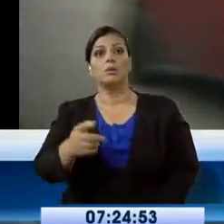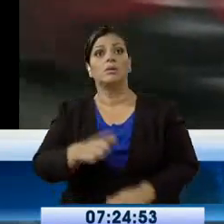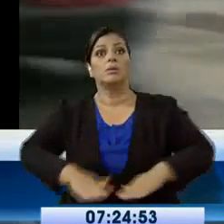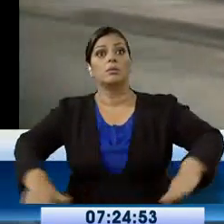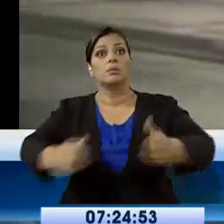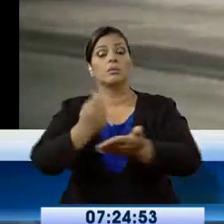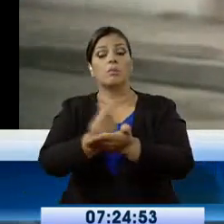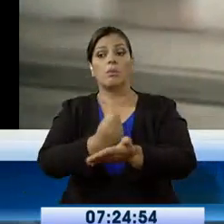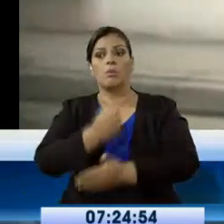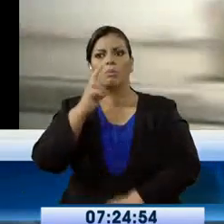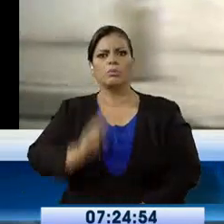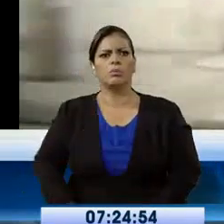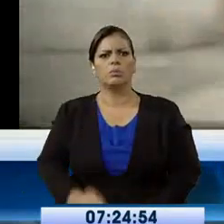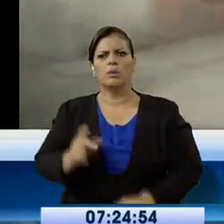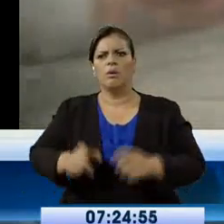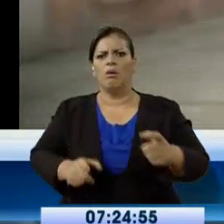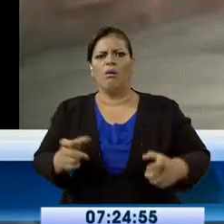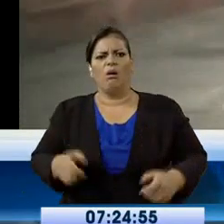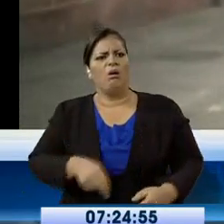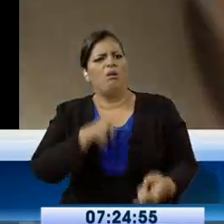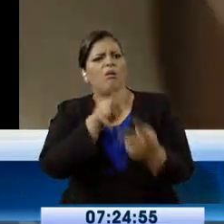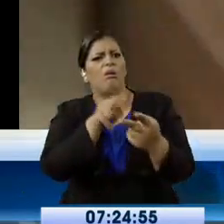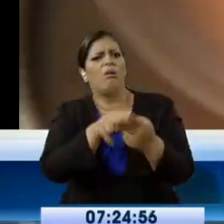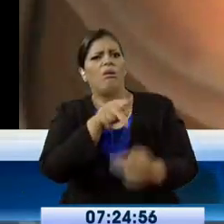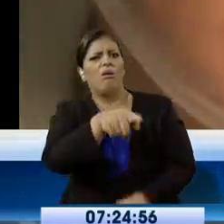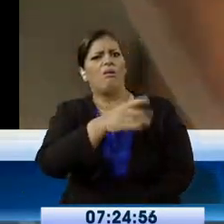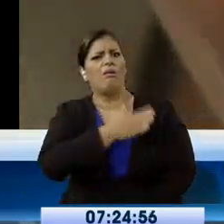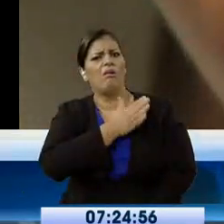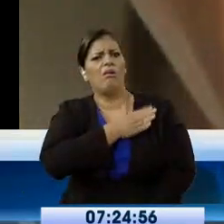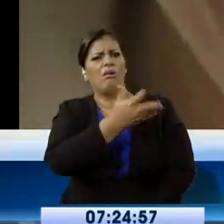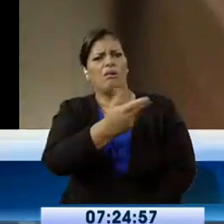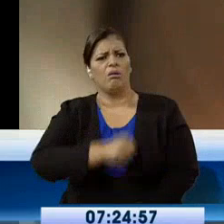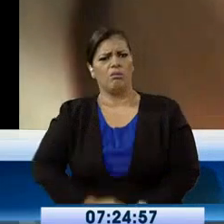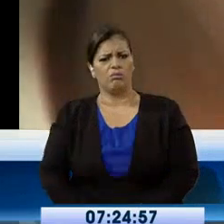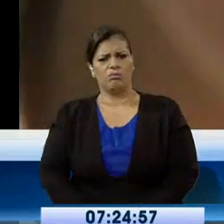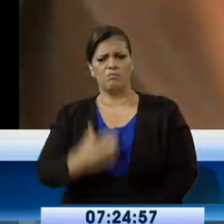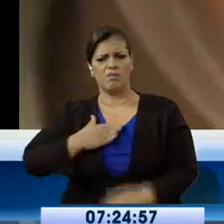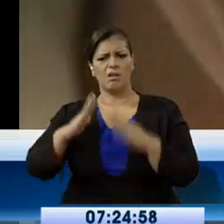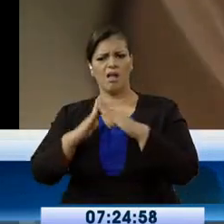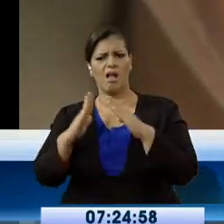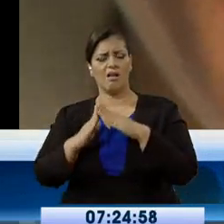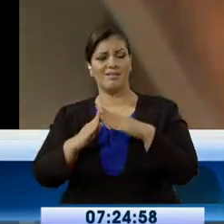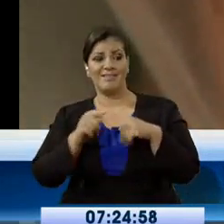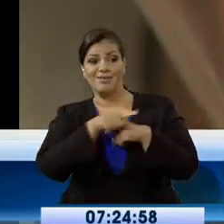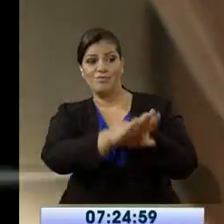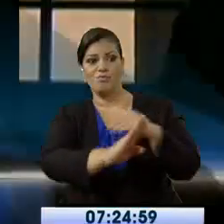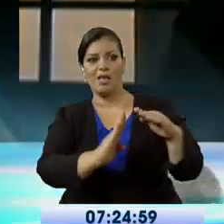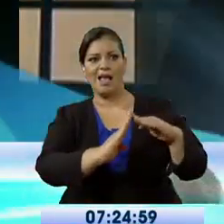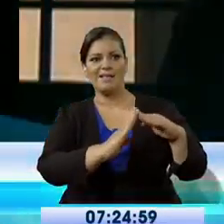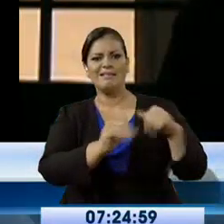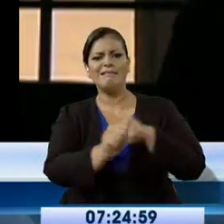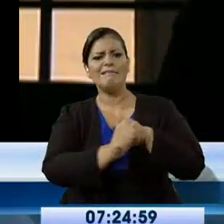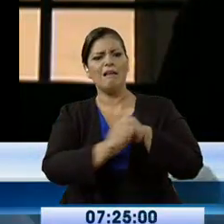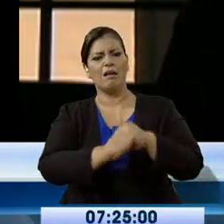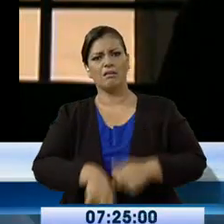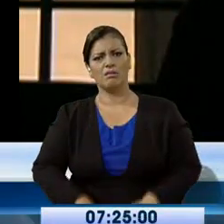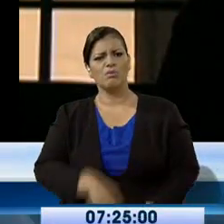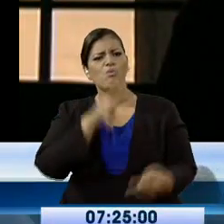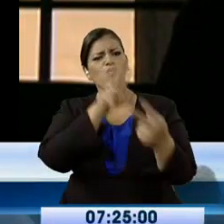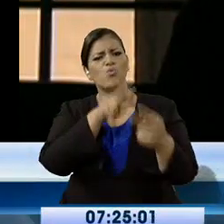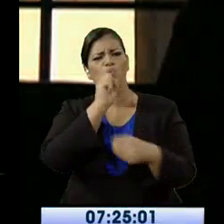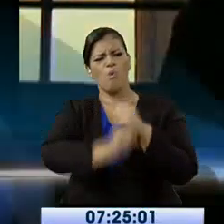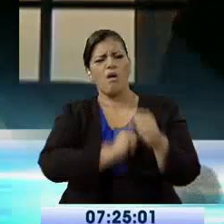haber depositado confianza en él. Sí, pues años de ese vecino, mire, años conociéndolo. Yo lo veía como